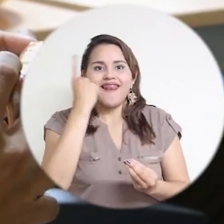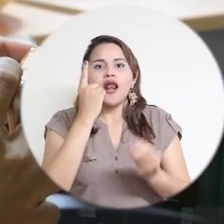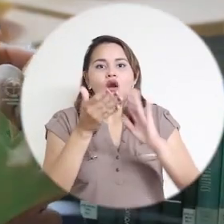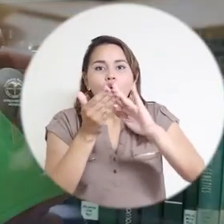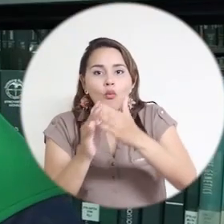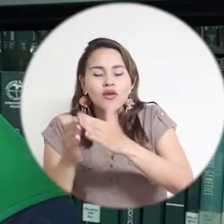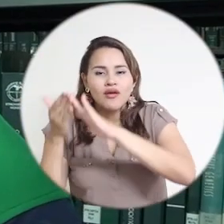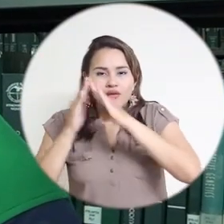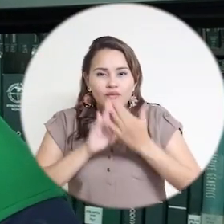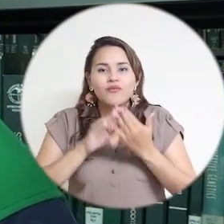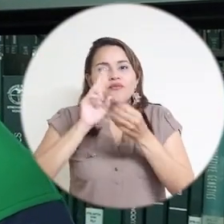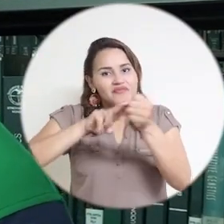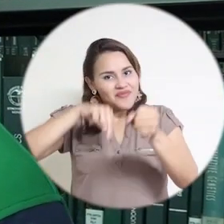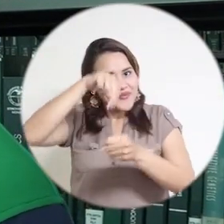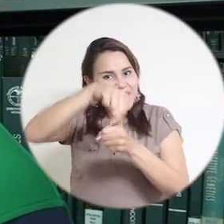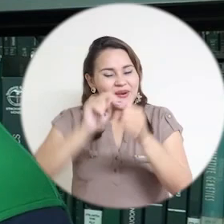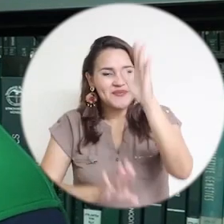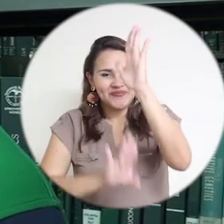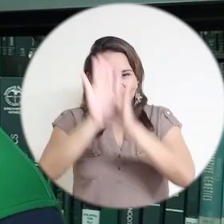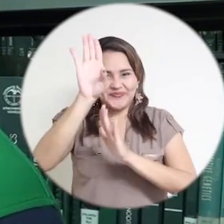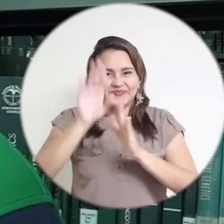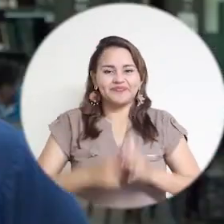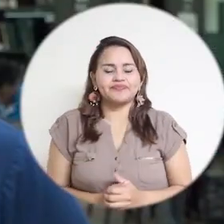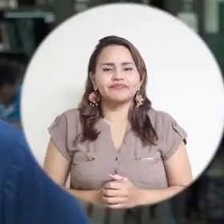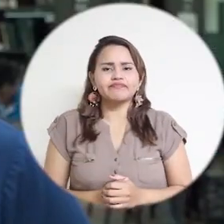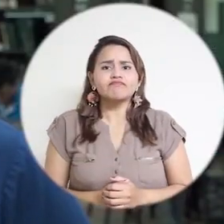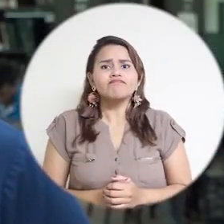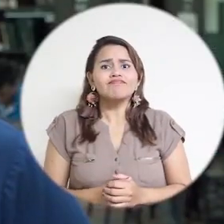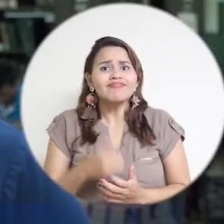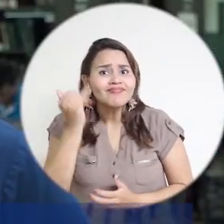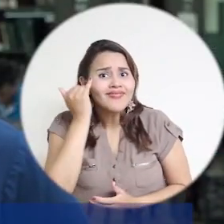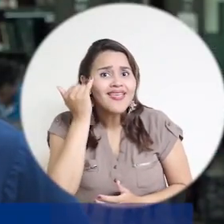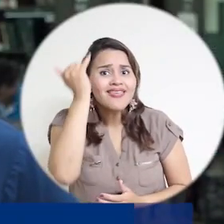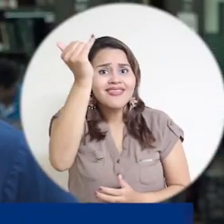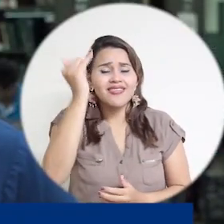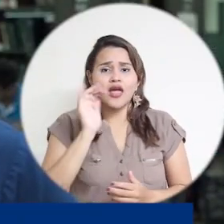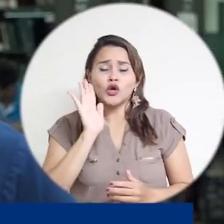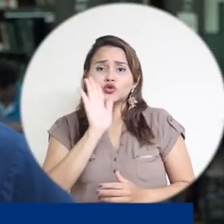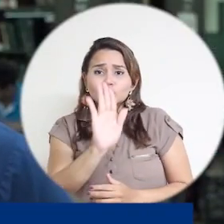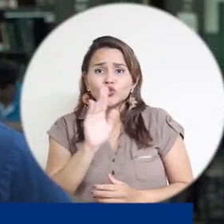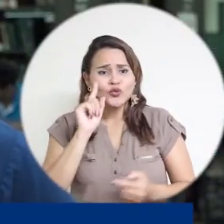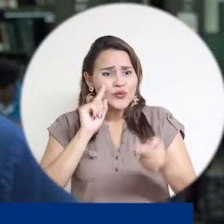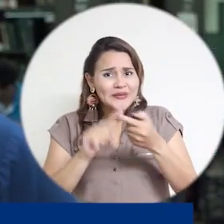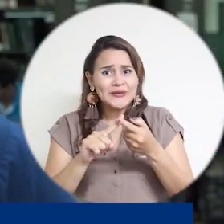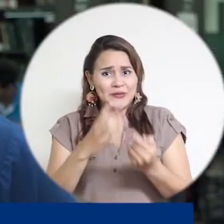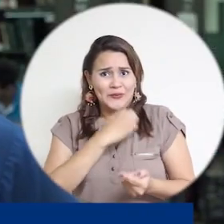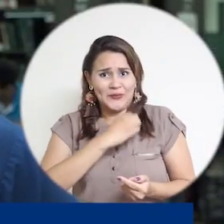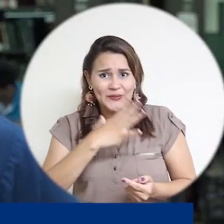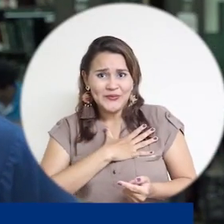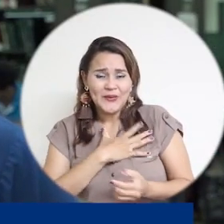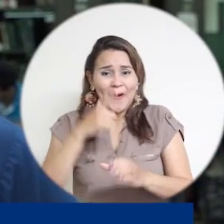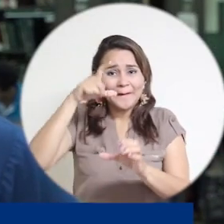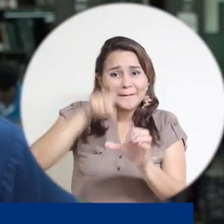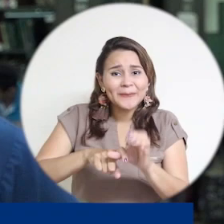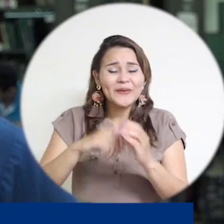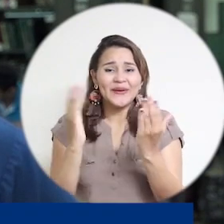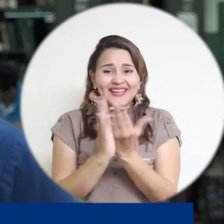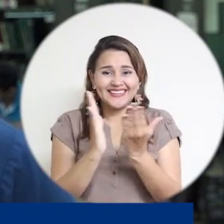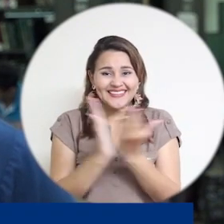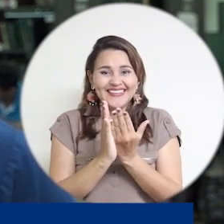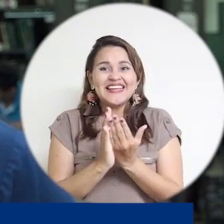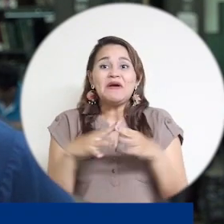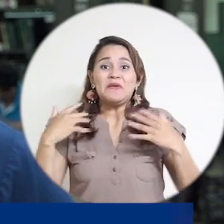personas de nuestras comunidades indígenas puedan siempre crecer. Digamos que se dé esta iniciativa y la oportunidad para muchas personas